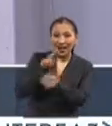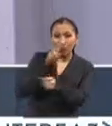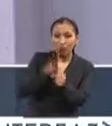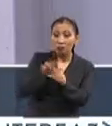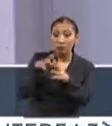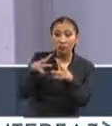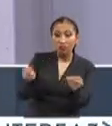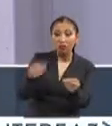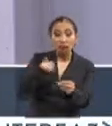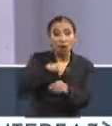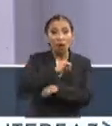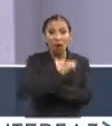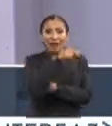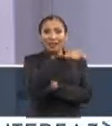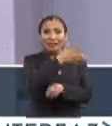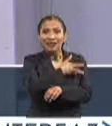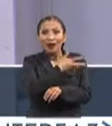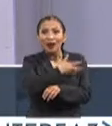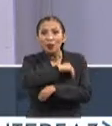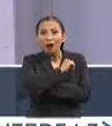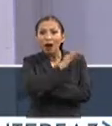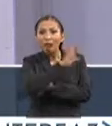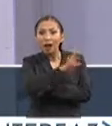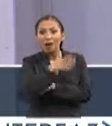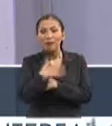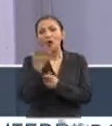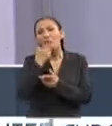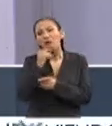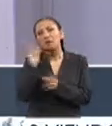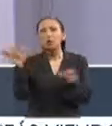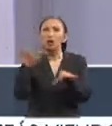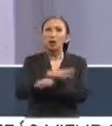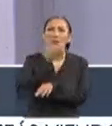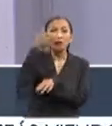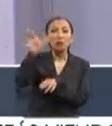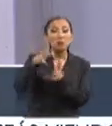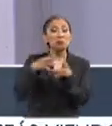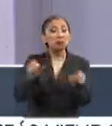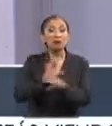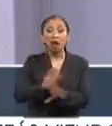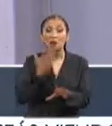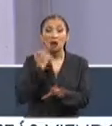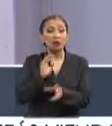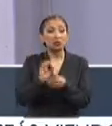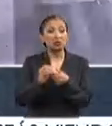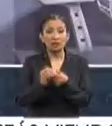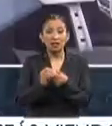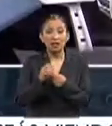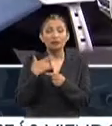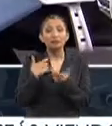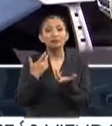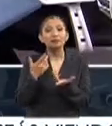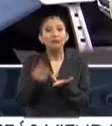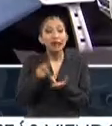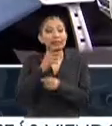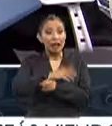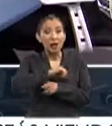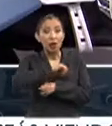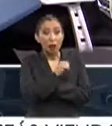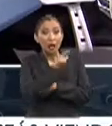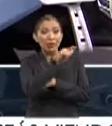natural y que desafortunadamente por la huella del hombre, por el cambio climático, desaparecieron estas semillas. Se